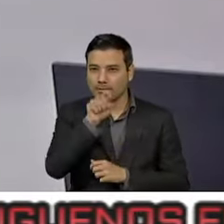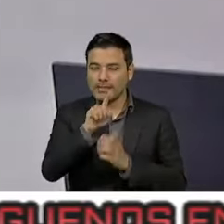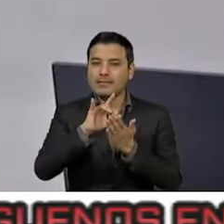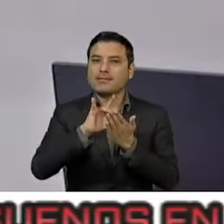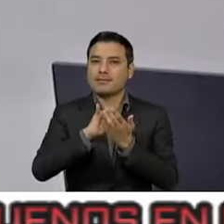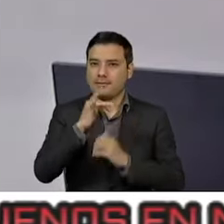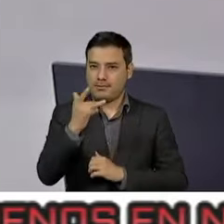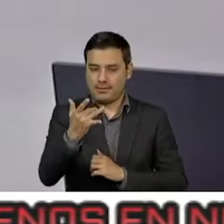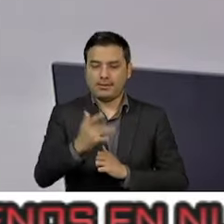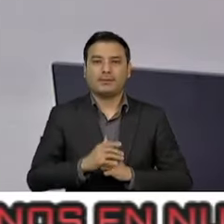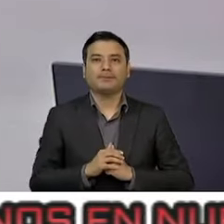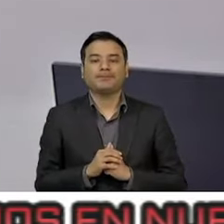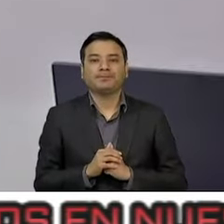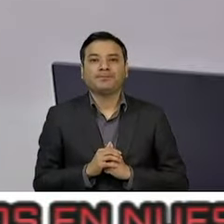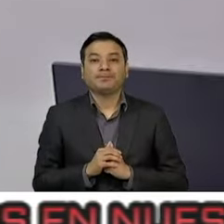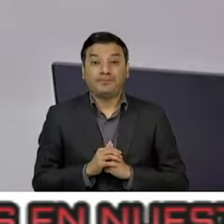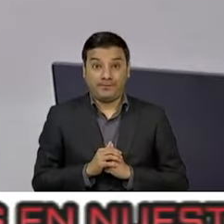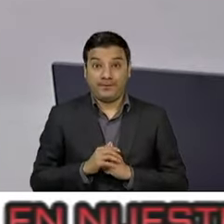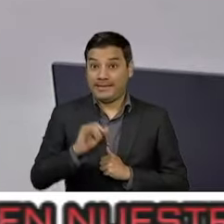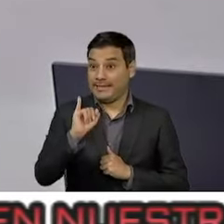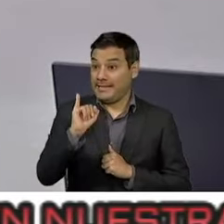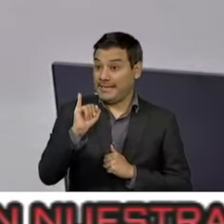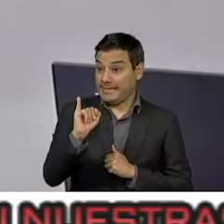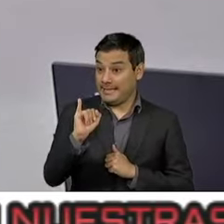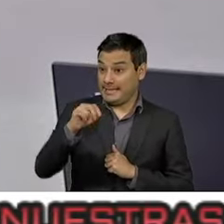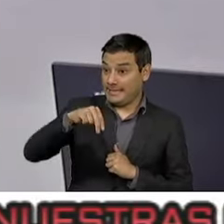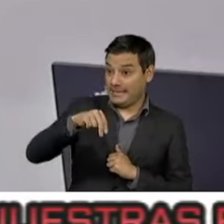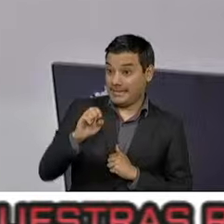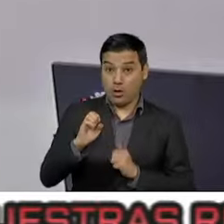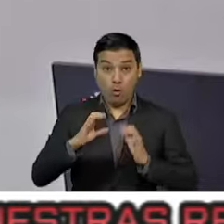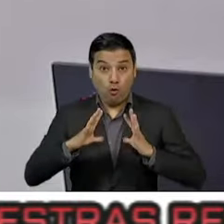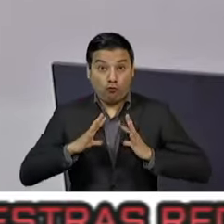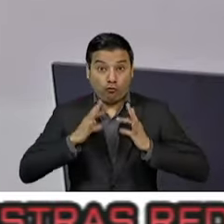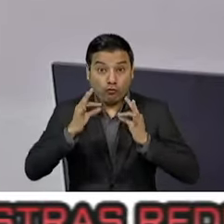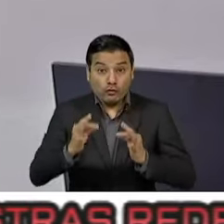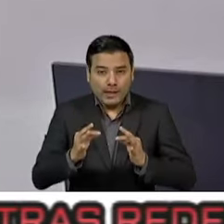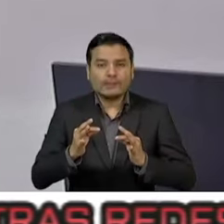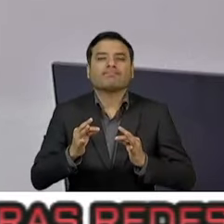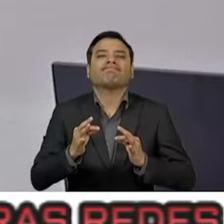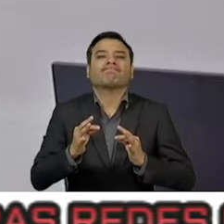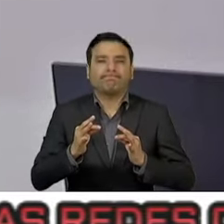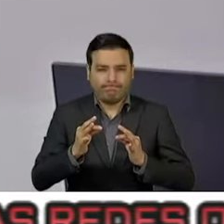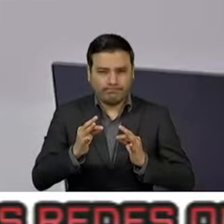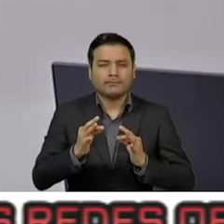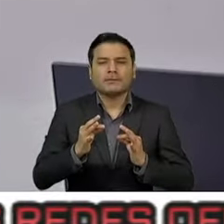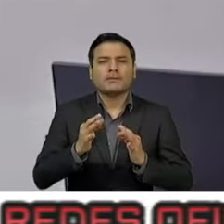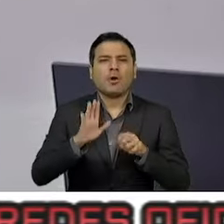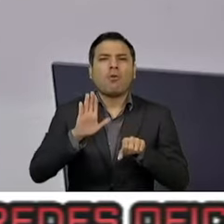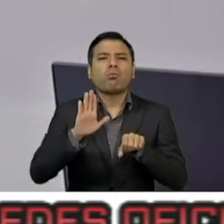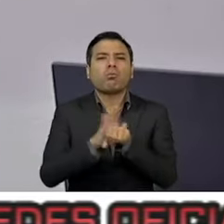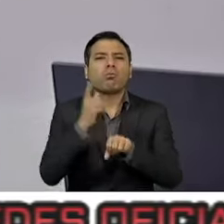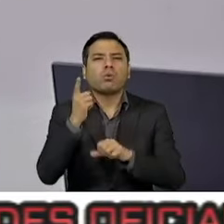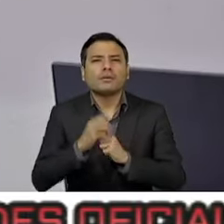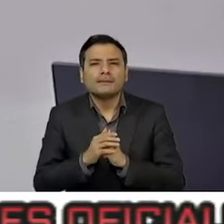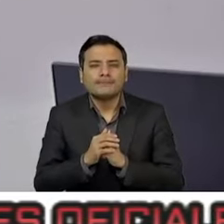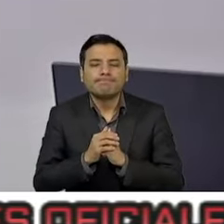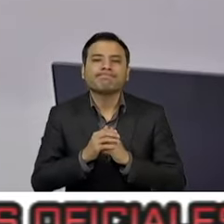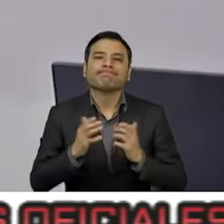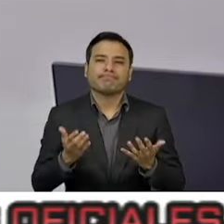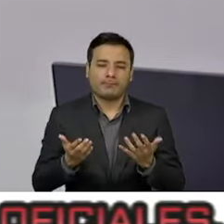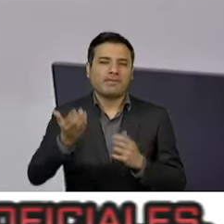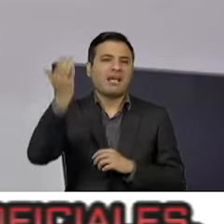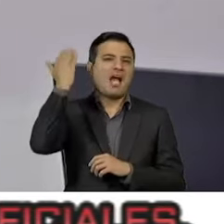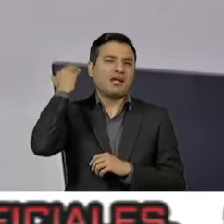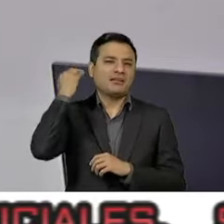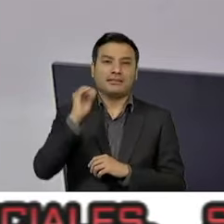manera explícita, la creación del INE fue el reconocimiento del legislador a la calidad con la que el IFE organizó 18 elecciones